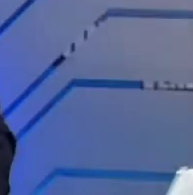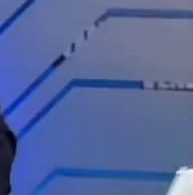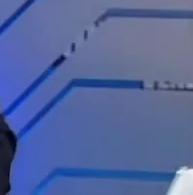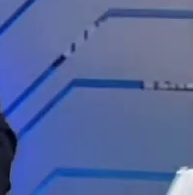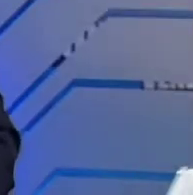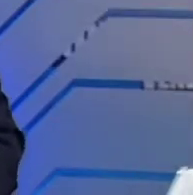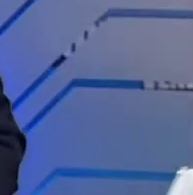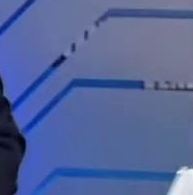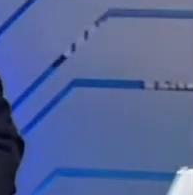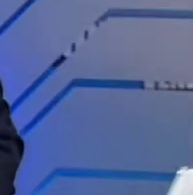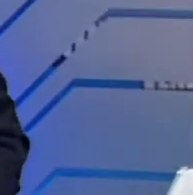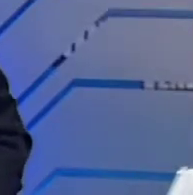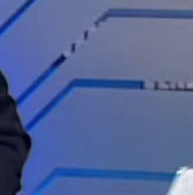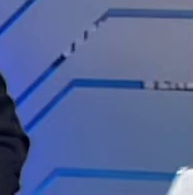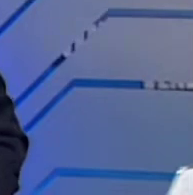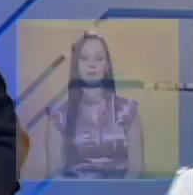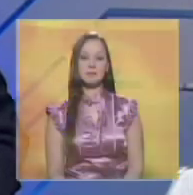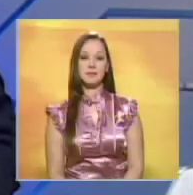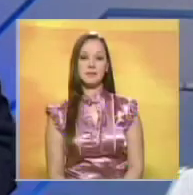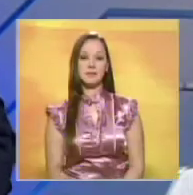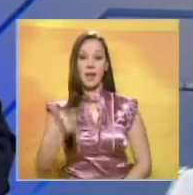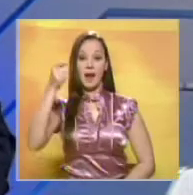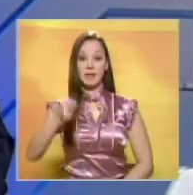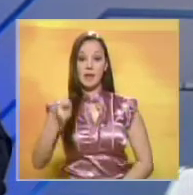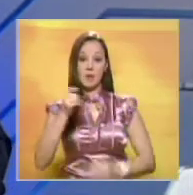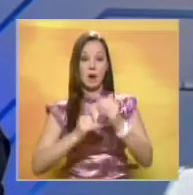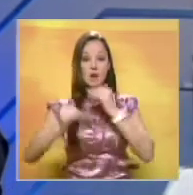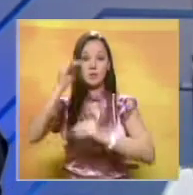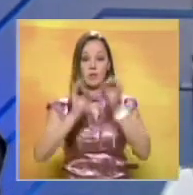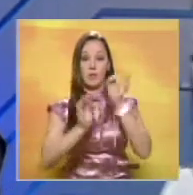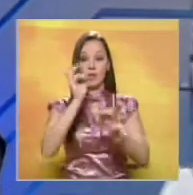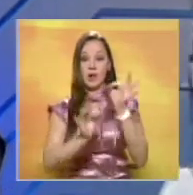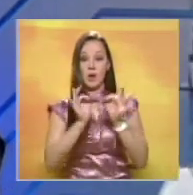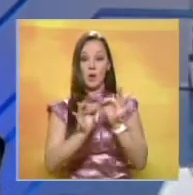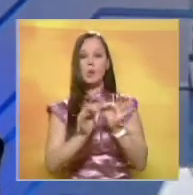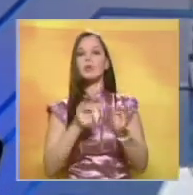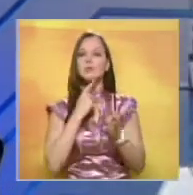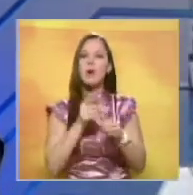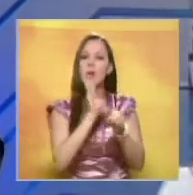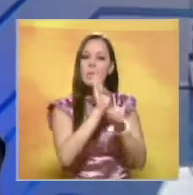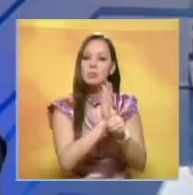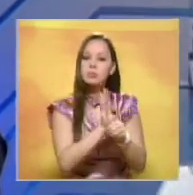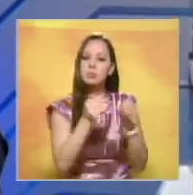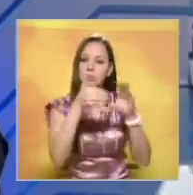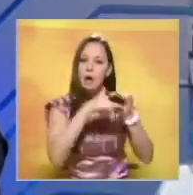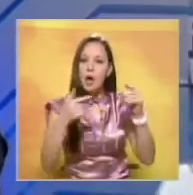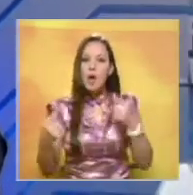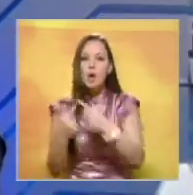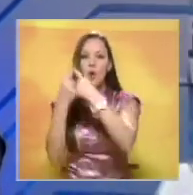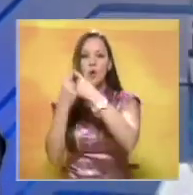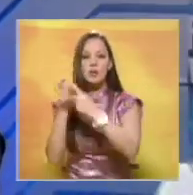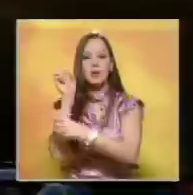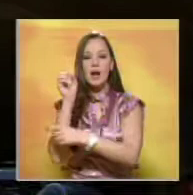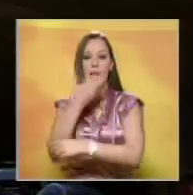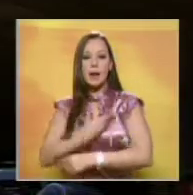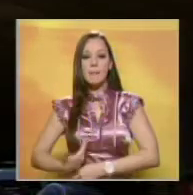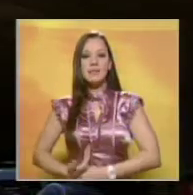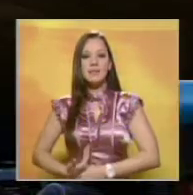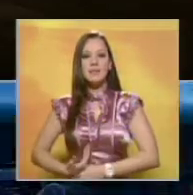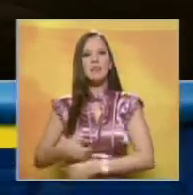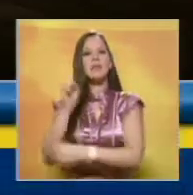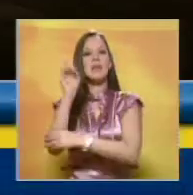El Tribunal Supremo de Justicia declara improcedente acción de amparo interpuesta por María Corina Machado contra el presidente de la Asamblea Nacional. La